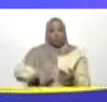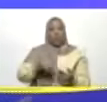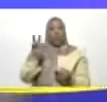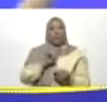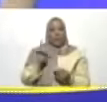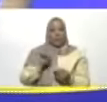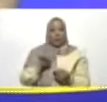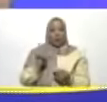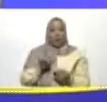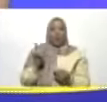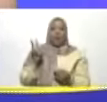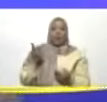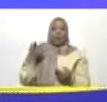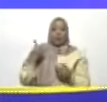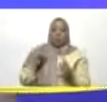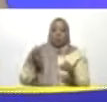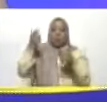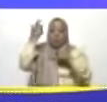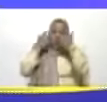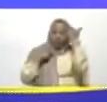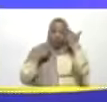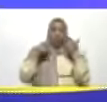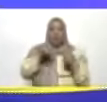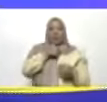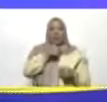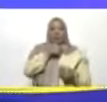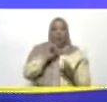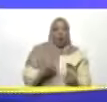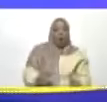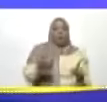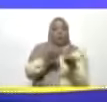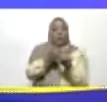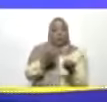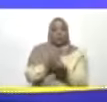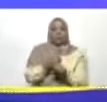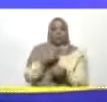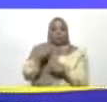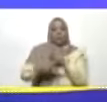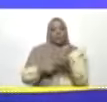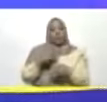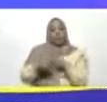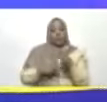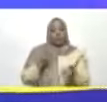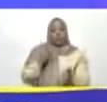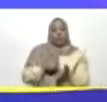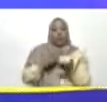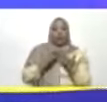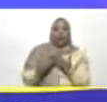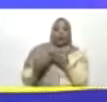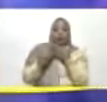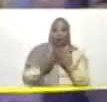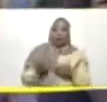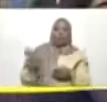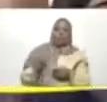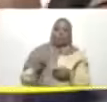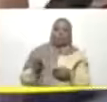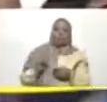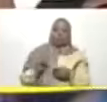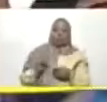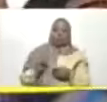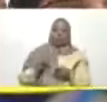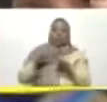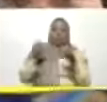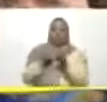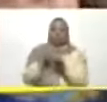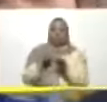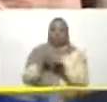Venezuela porque fue el comandante Chávez el que inició dándole el protagonismo a los estudiantes de Venezuela y es usted